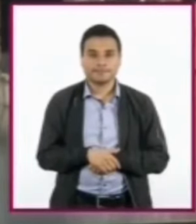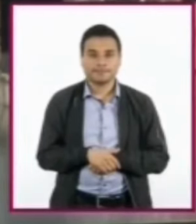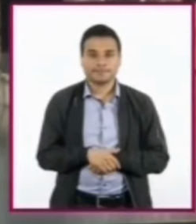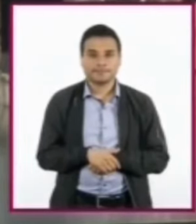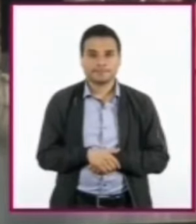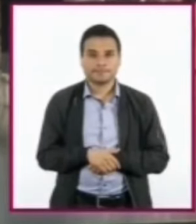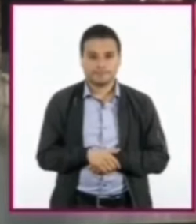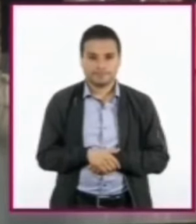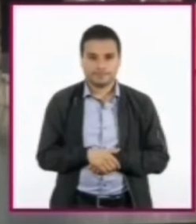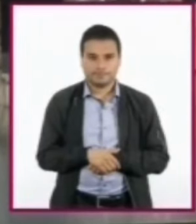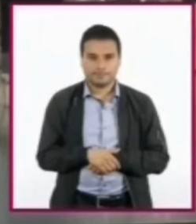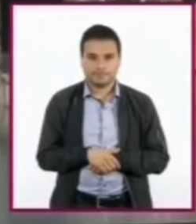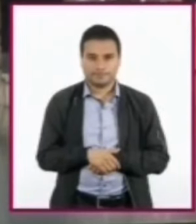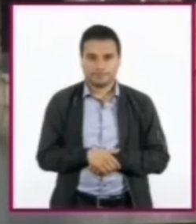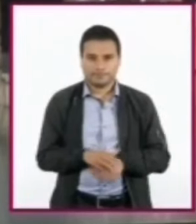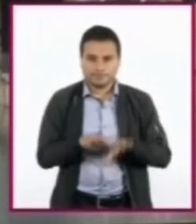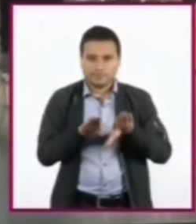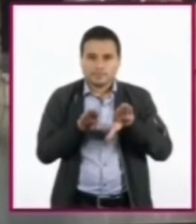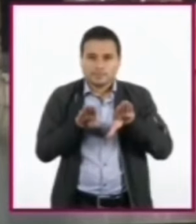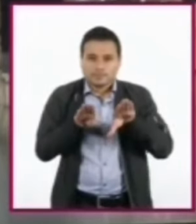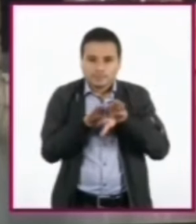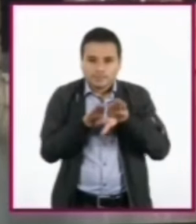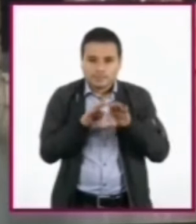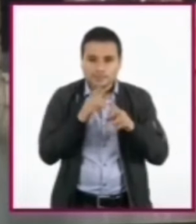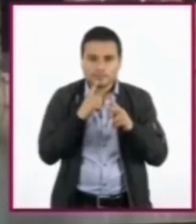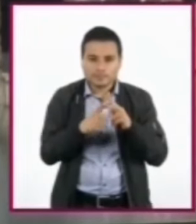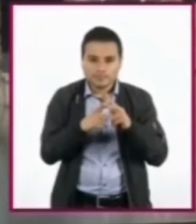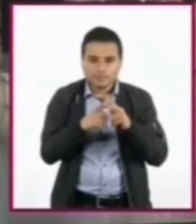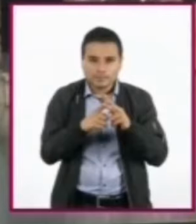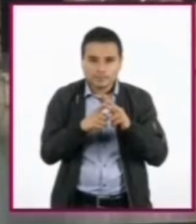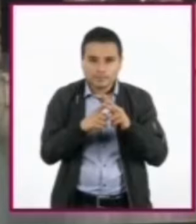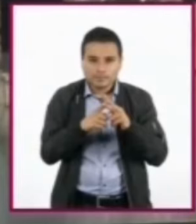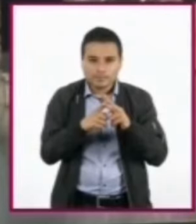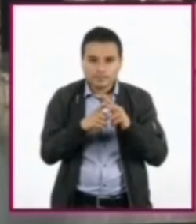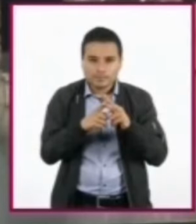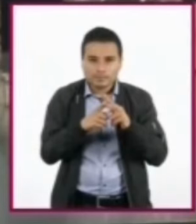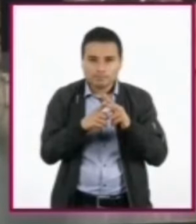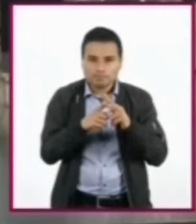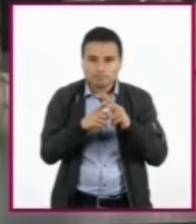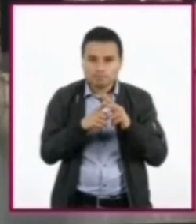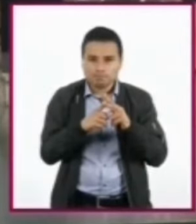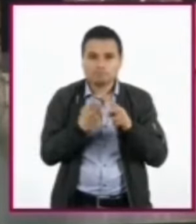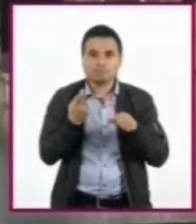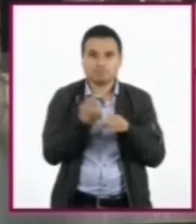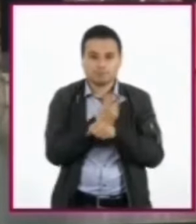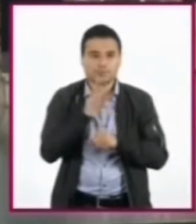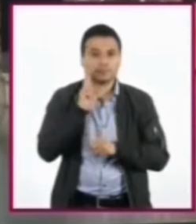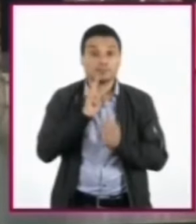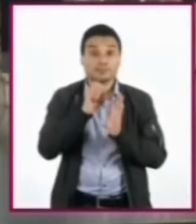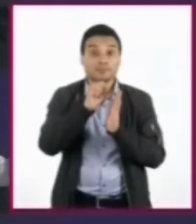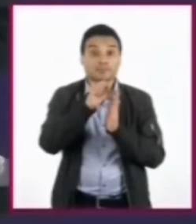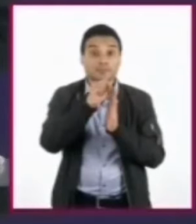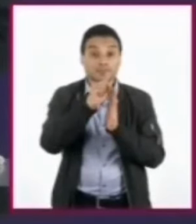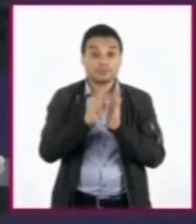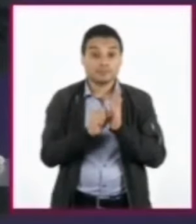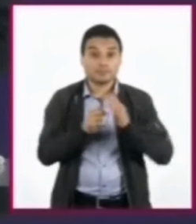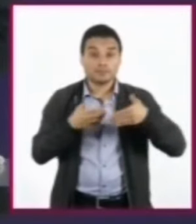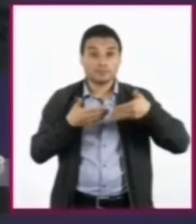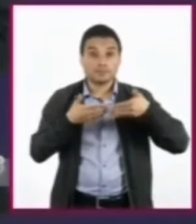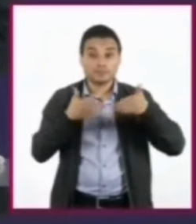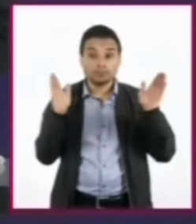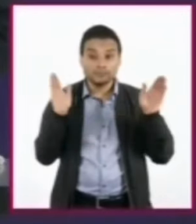¿Cómo será la magnitud de la masa en un sistema abierto? Maestra, para que sea un sistema abierto, como lo dijo hace